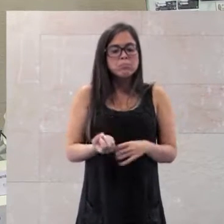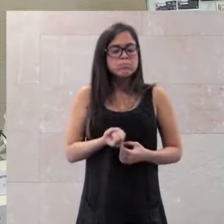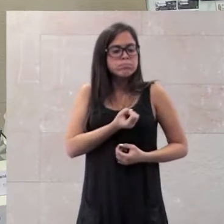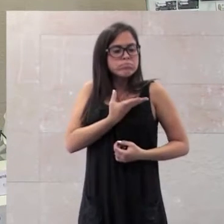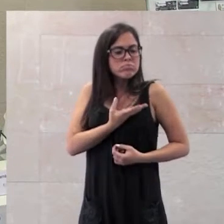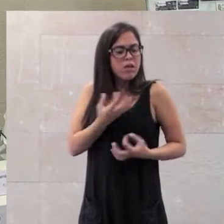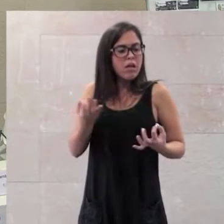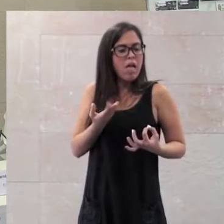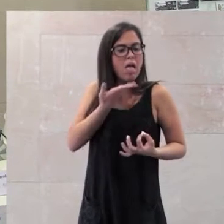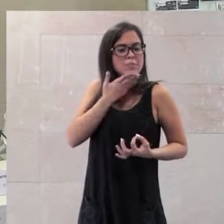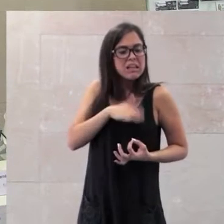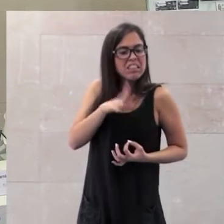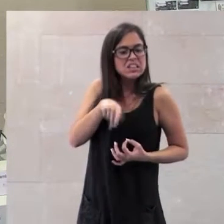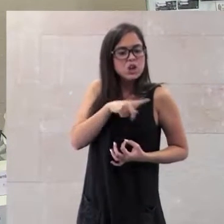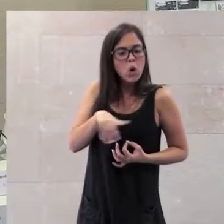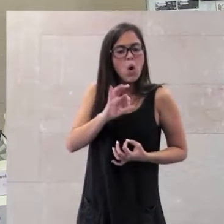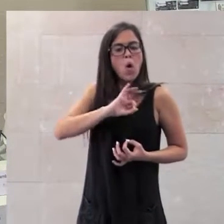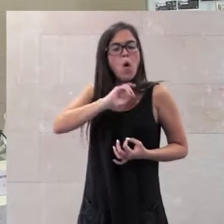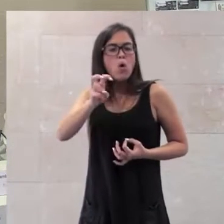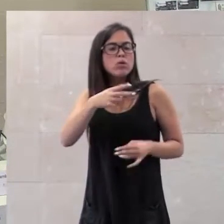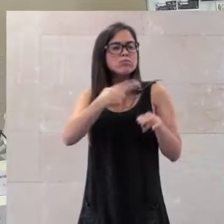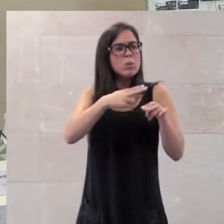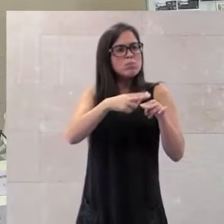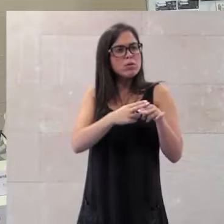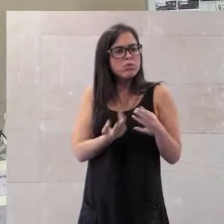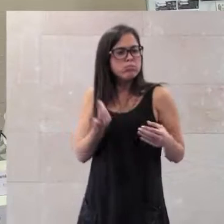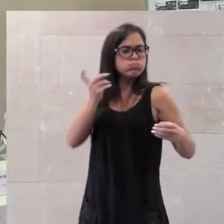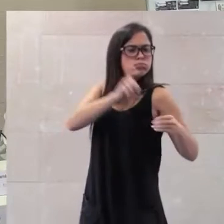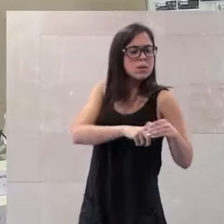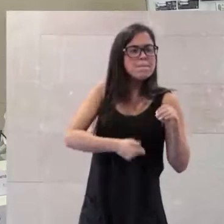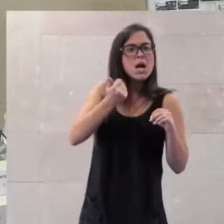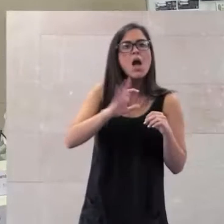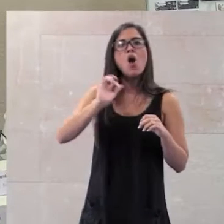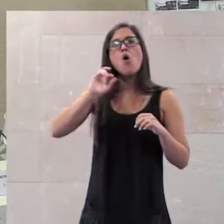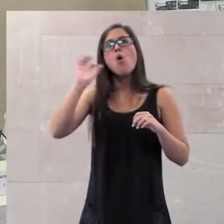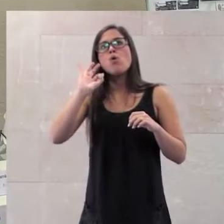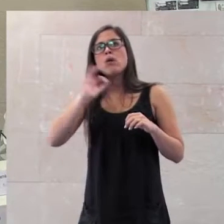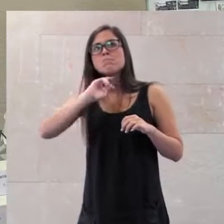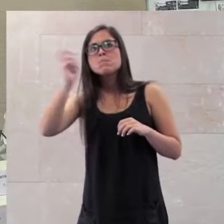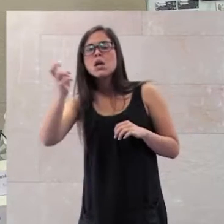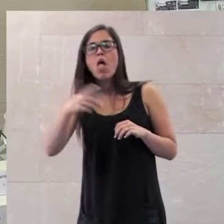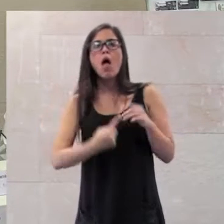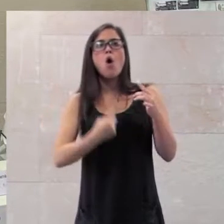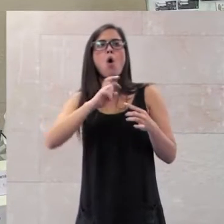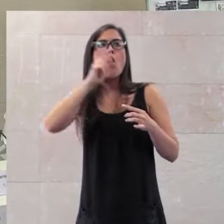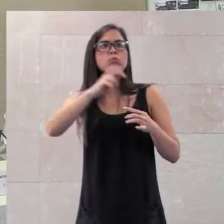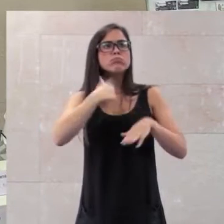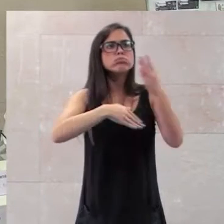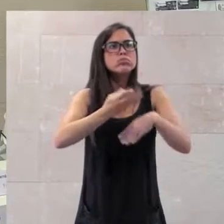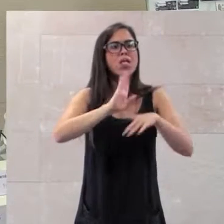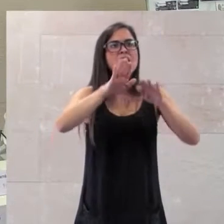mayor implicación sociopolítica y otras pues menos, van intermitentemente, otras son más